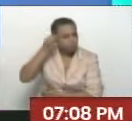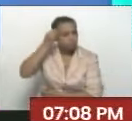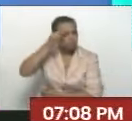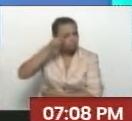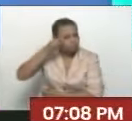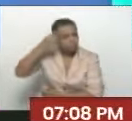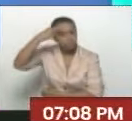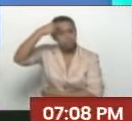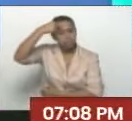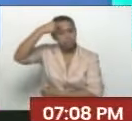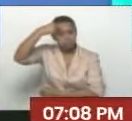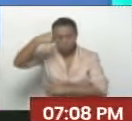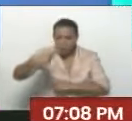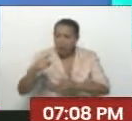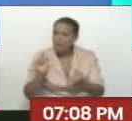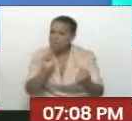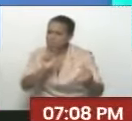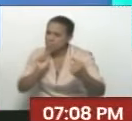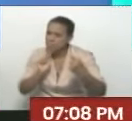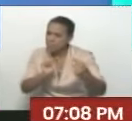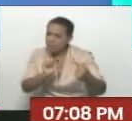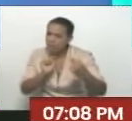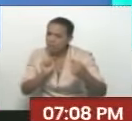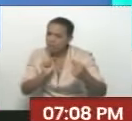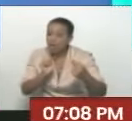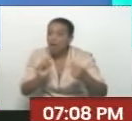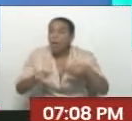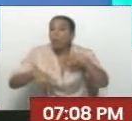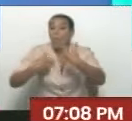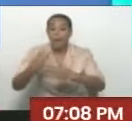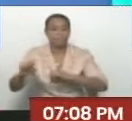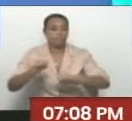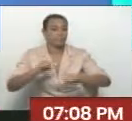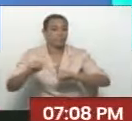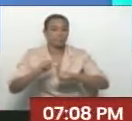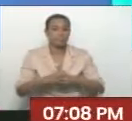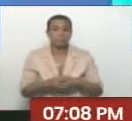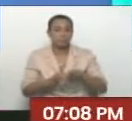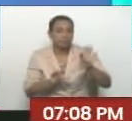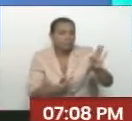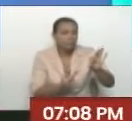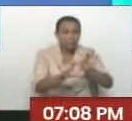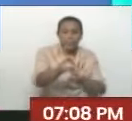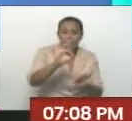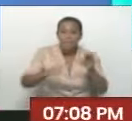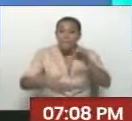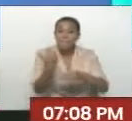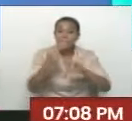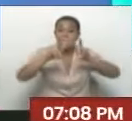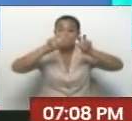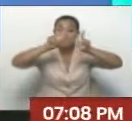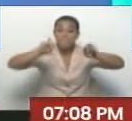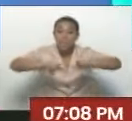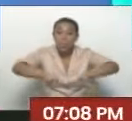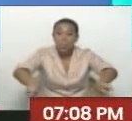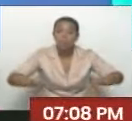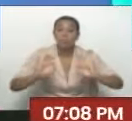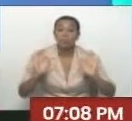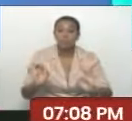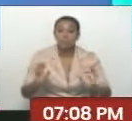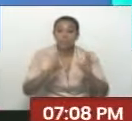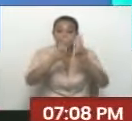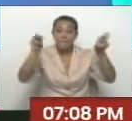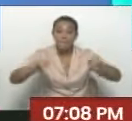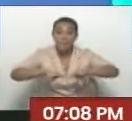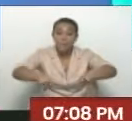reflexión al debate y del debate a la acción, tomando la metodología de